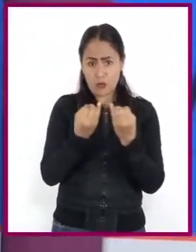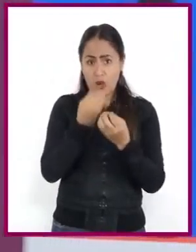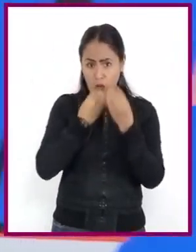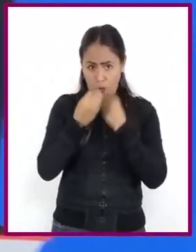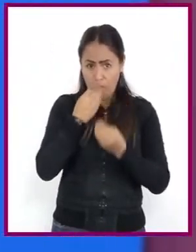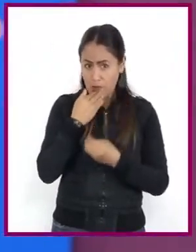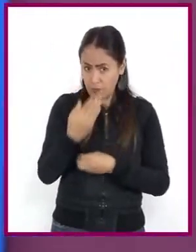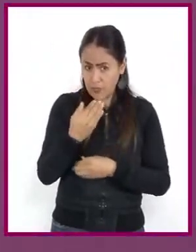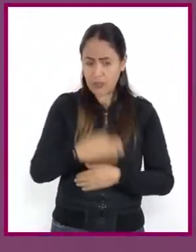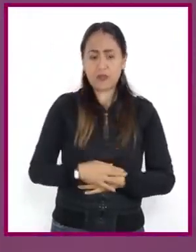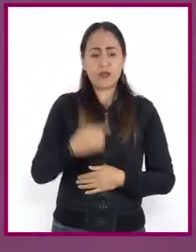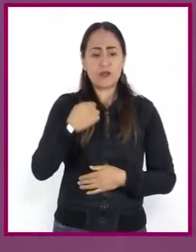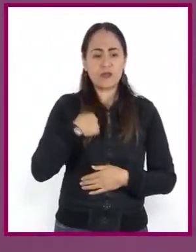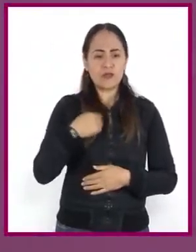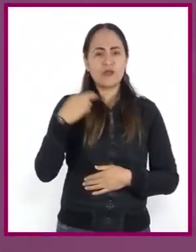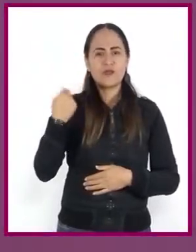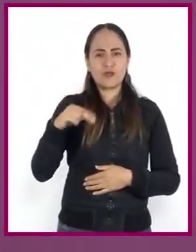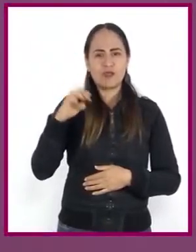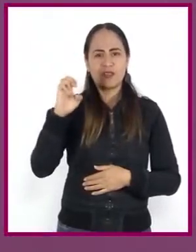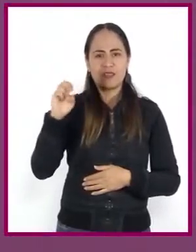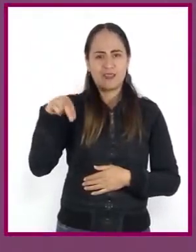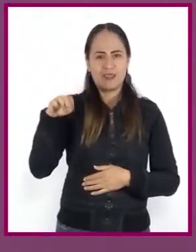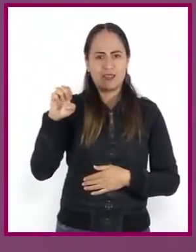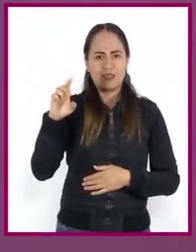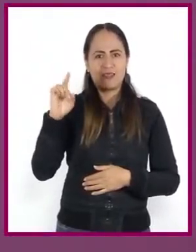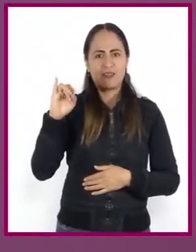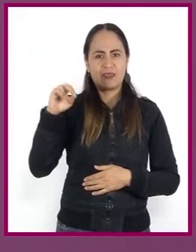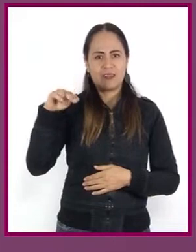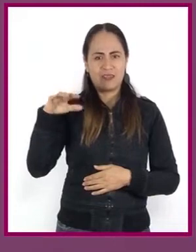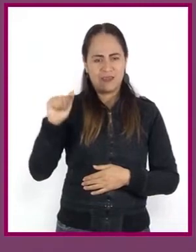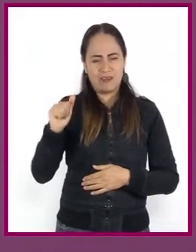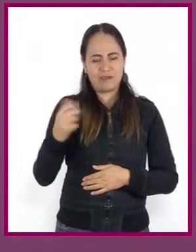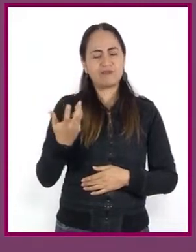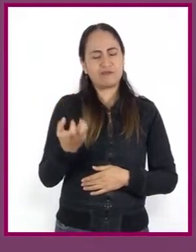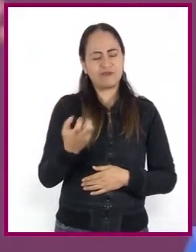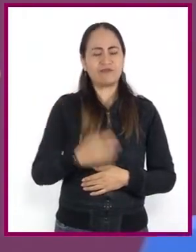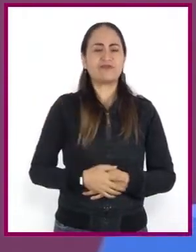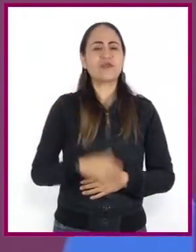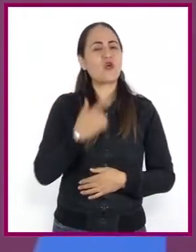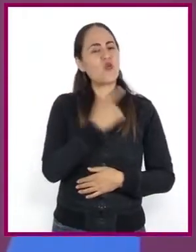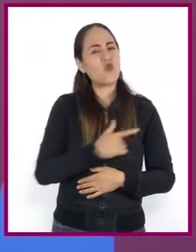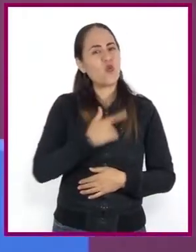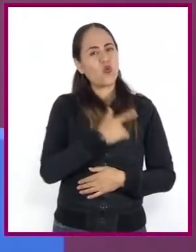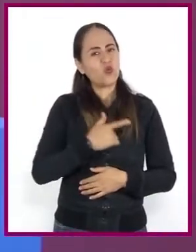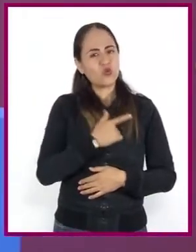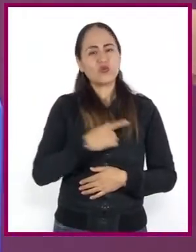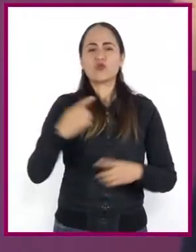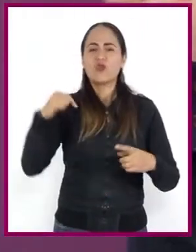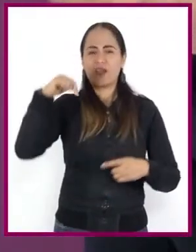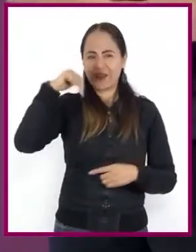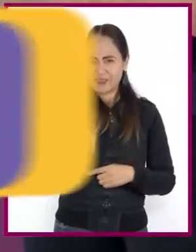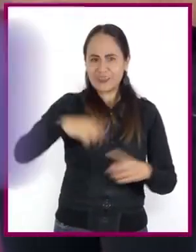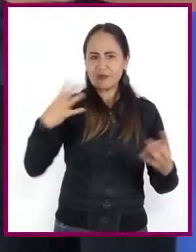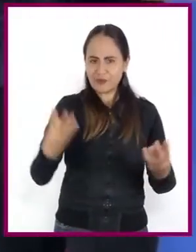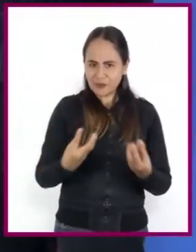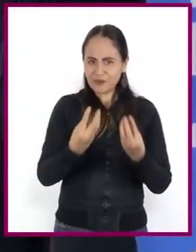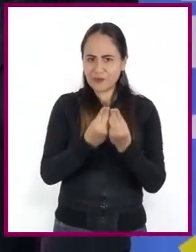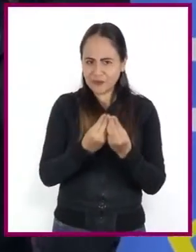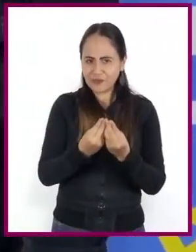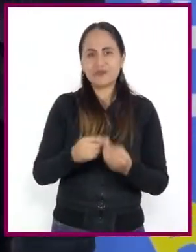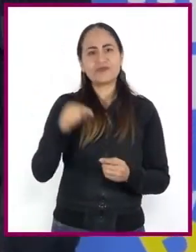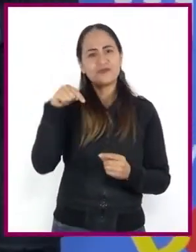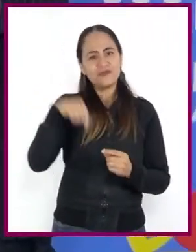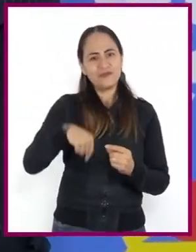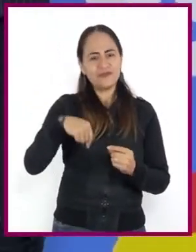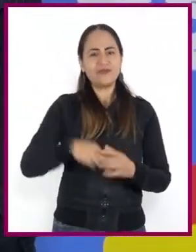profesora Enedina Mónica Velázquez Mendoza y efectivamente es un gusto encontrarnos por aquí de nuevo en una